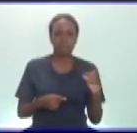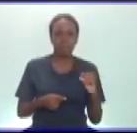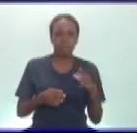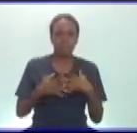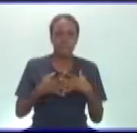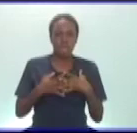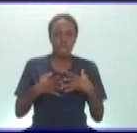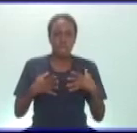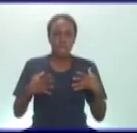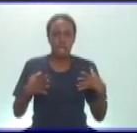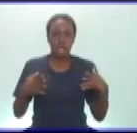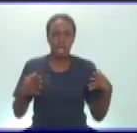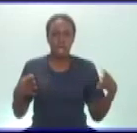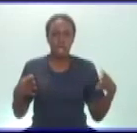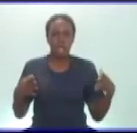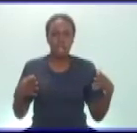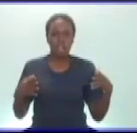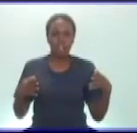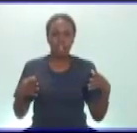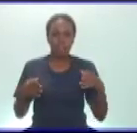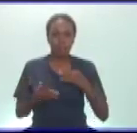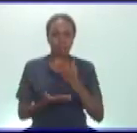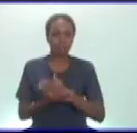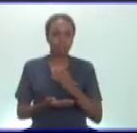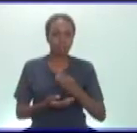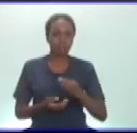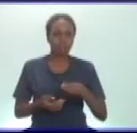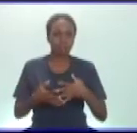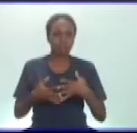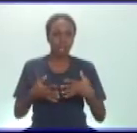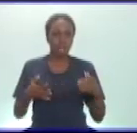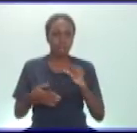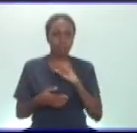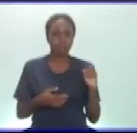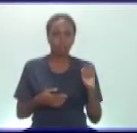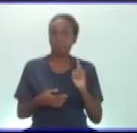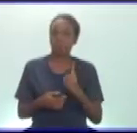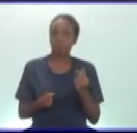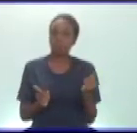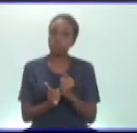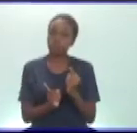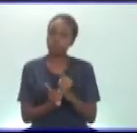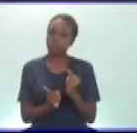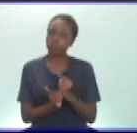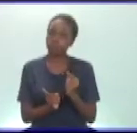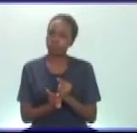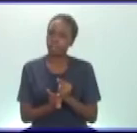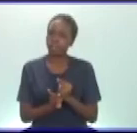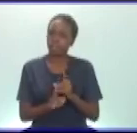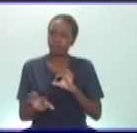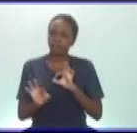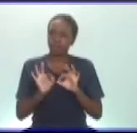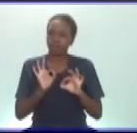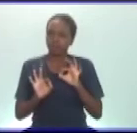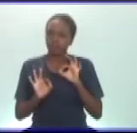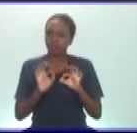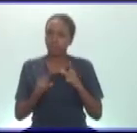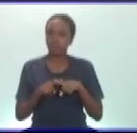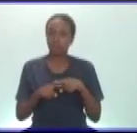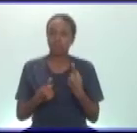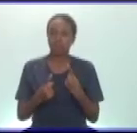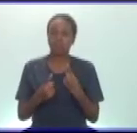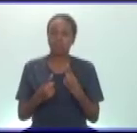bien elaborada que construye sin darse cuenta apenas una oración compuesta. Por tanto, tiene que tener mucho cuidado en no utilizar las